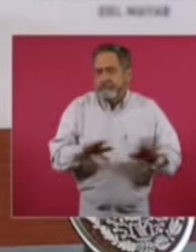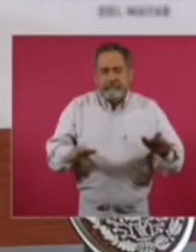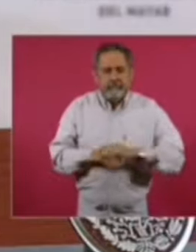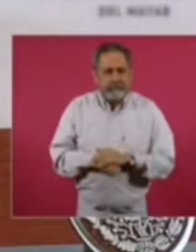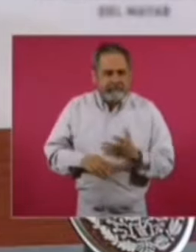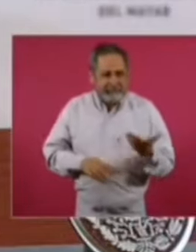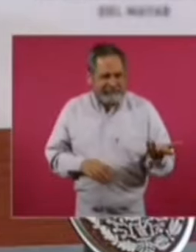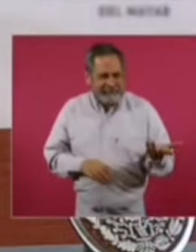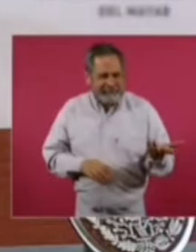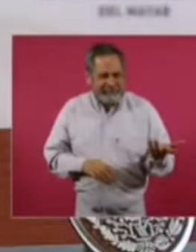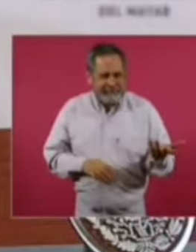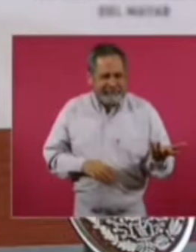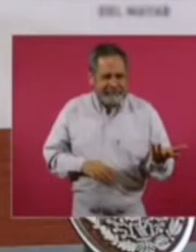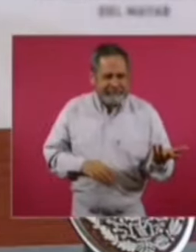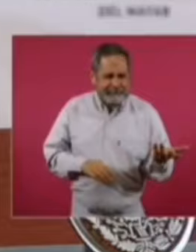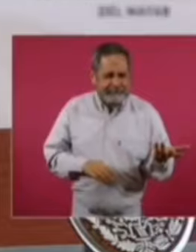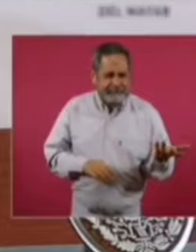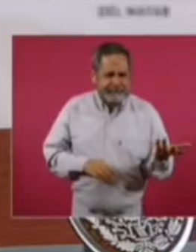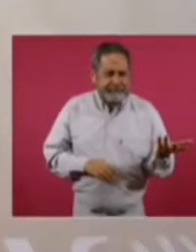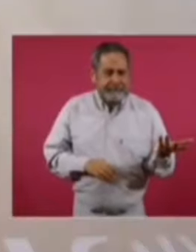Y no solo eso,